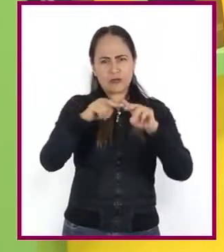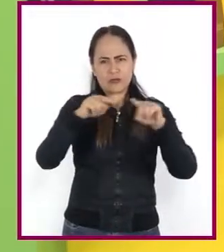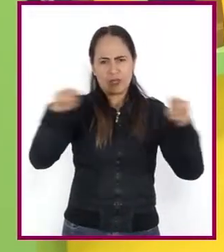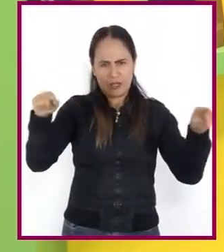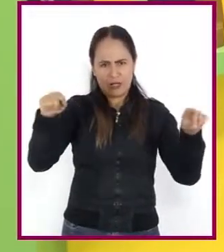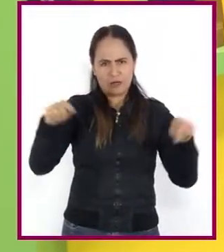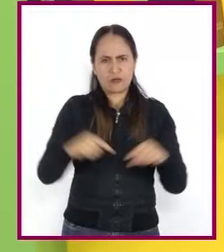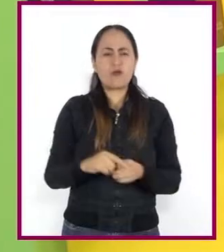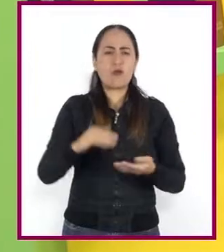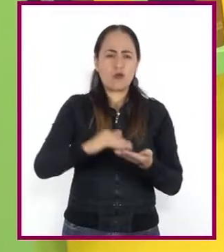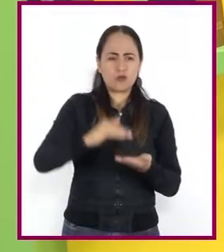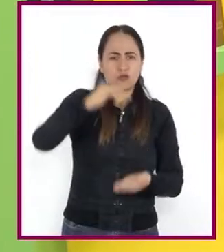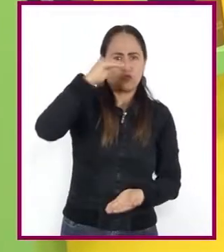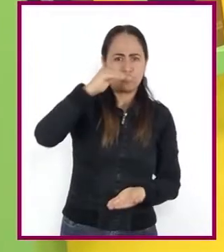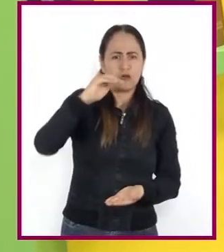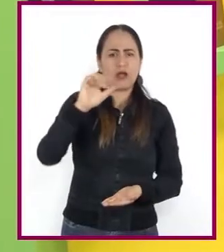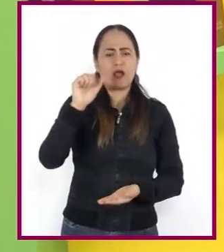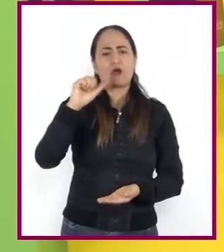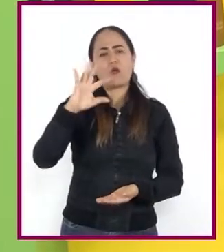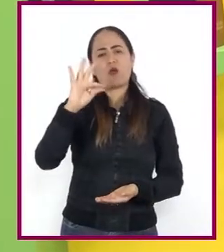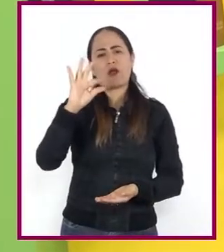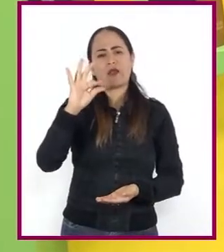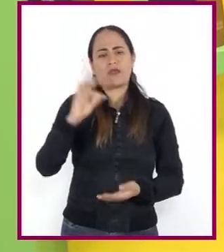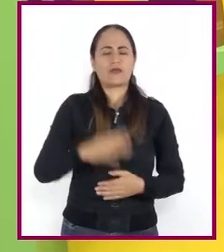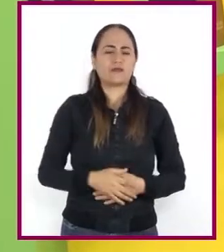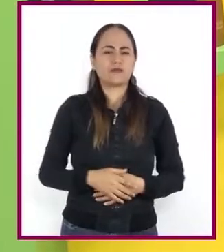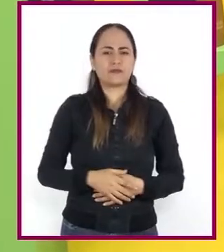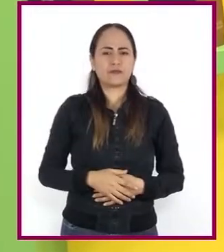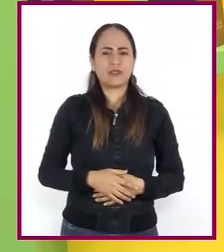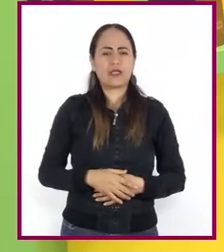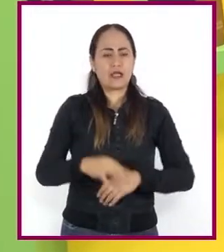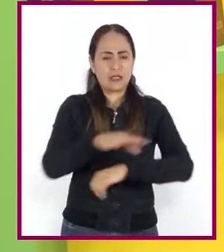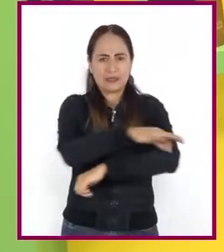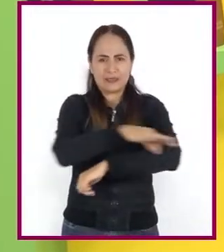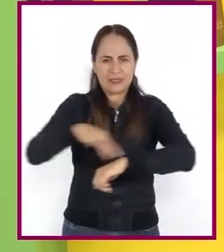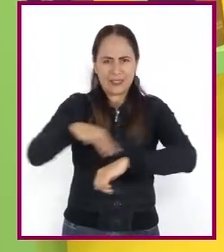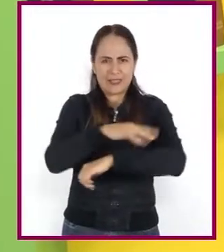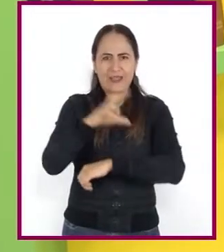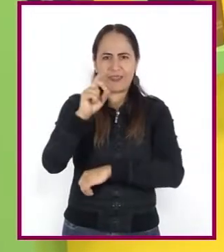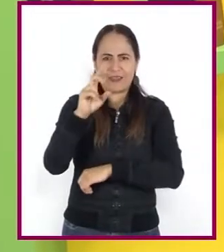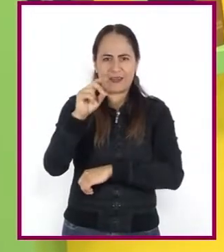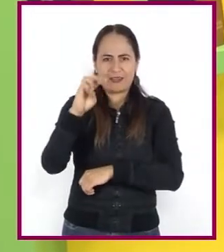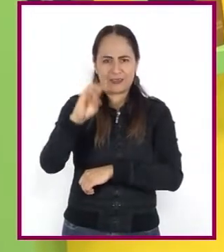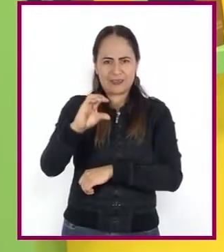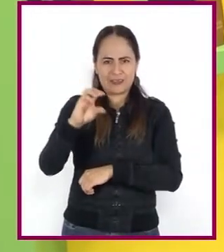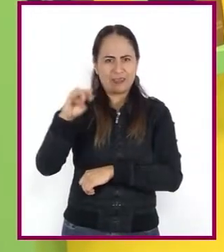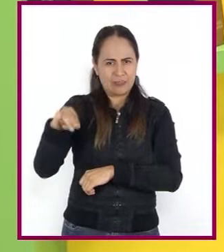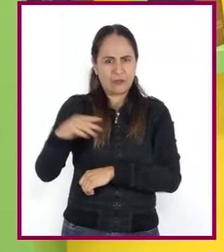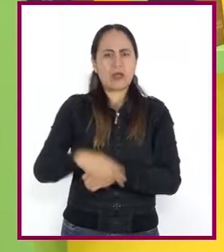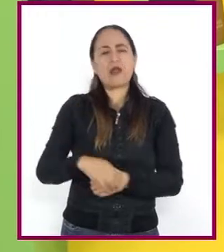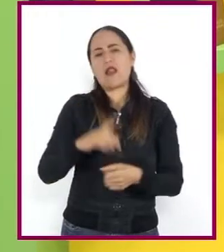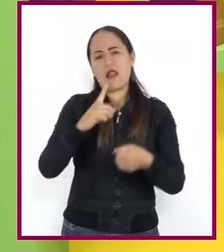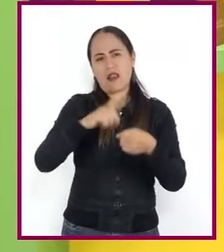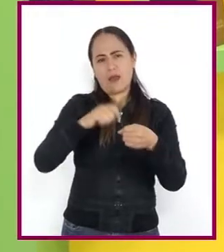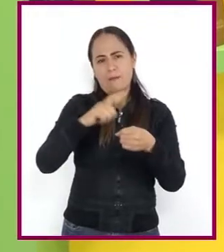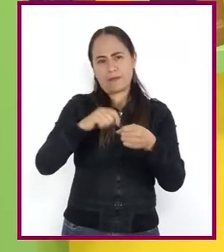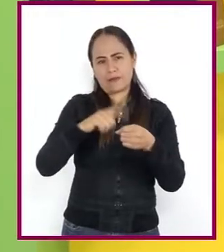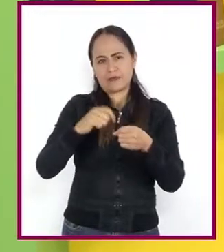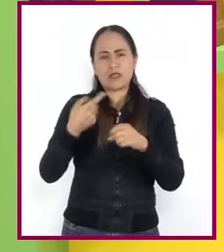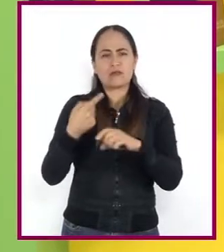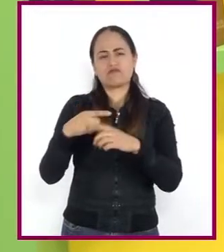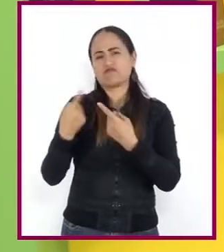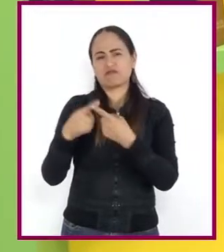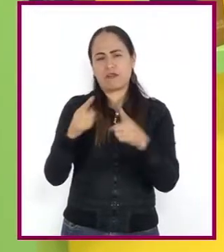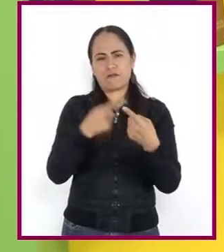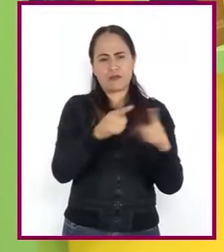40 centímetros de ancho, una regla de 30 centímetros, lápices de colores, imágenes relacionadas con